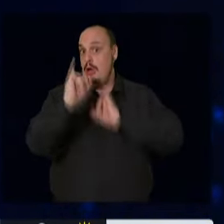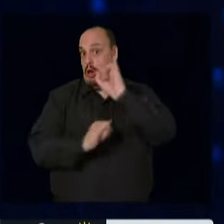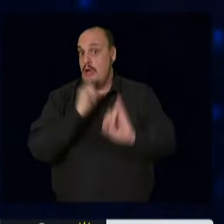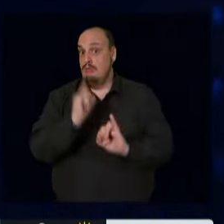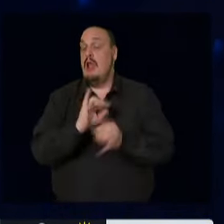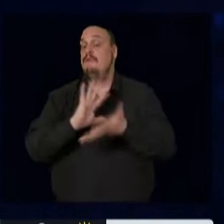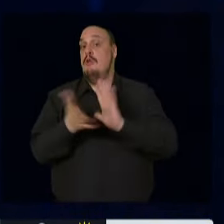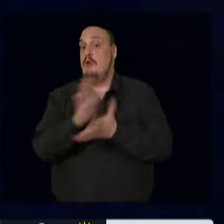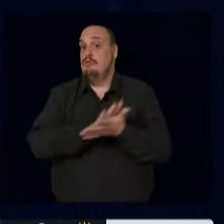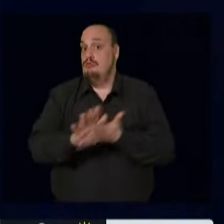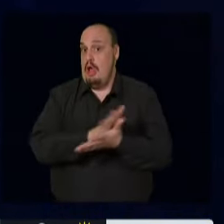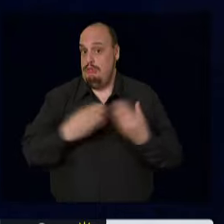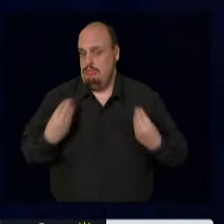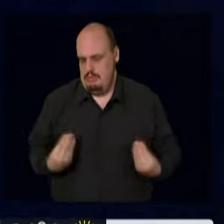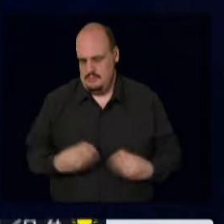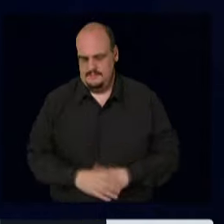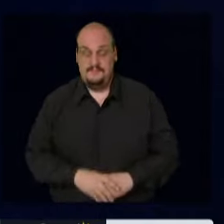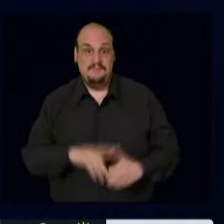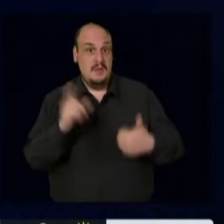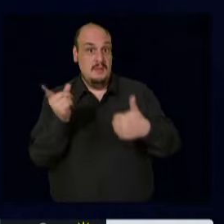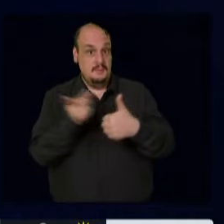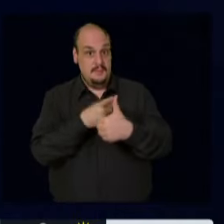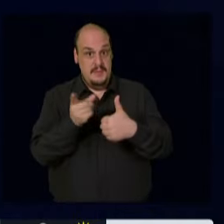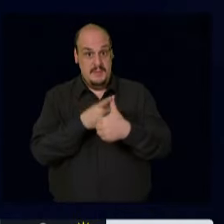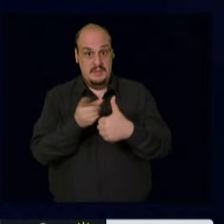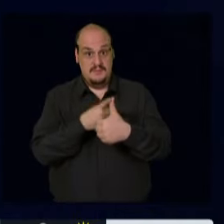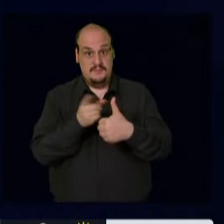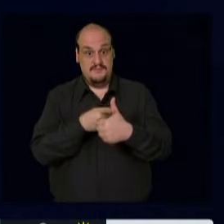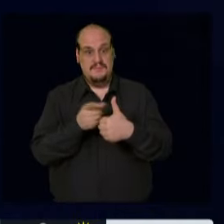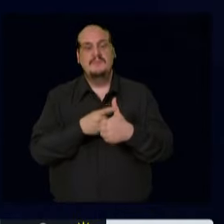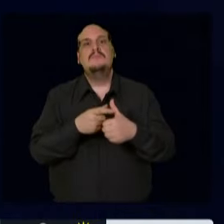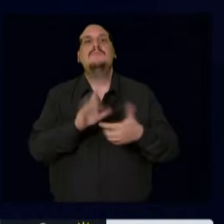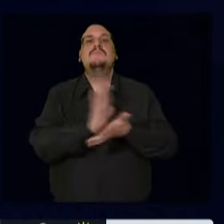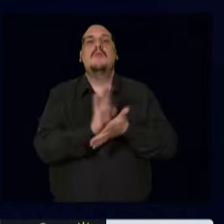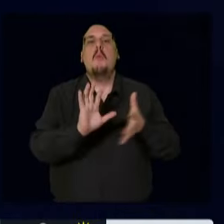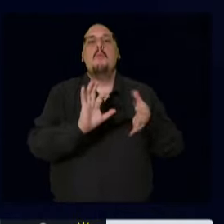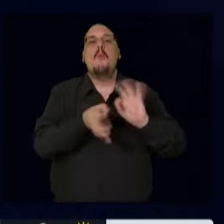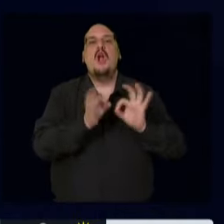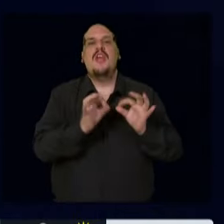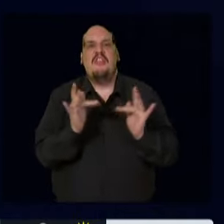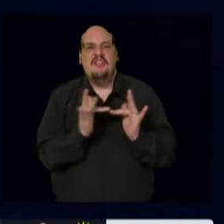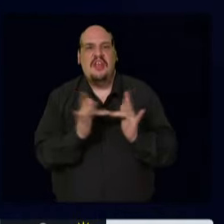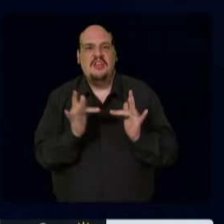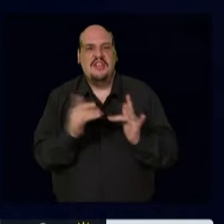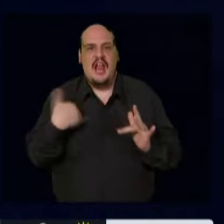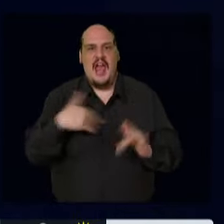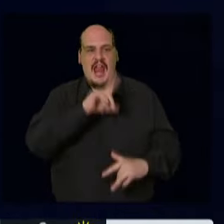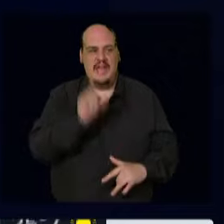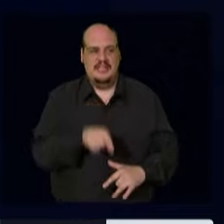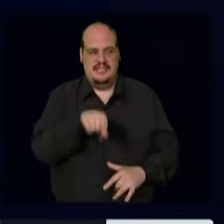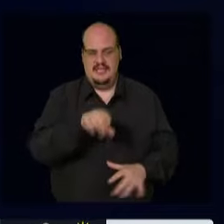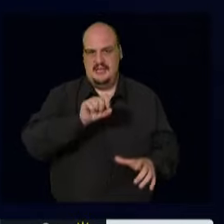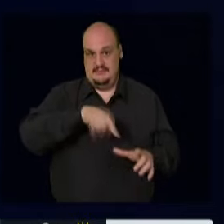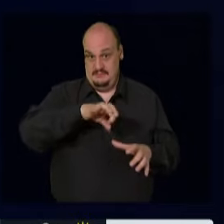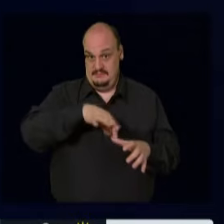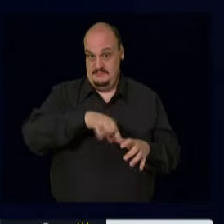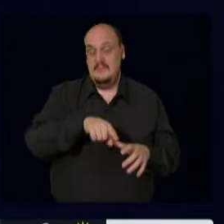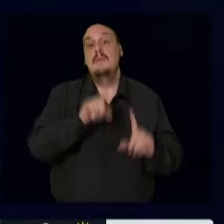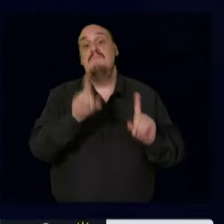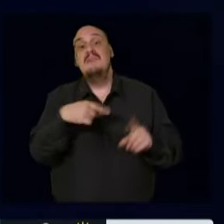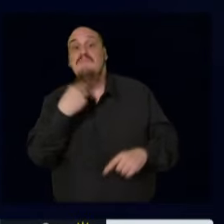resolver. En primer lugar, vamos a poner en marcha la moneda digital argentina. Así como tus hijos